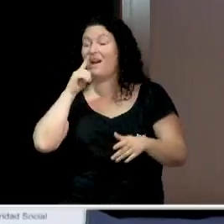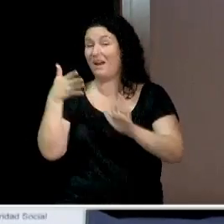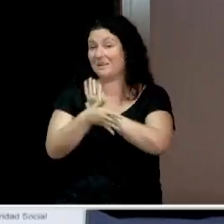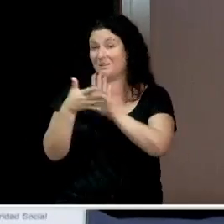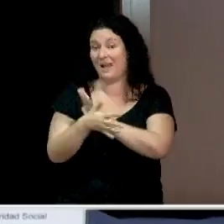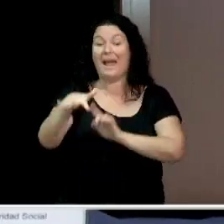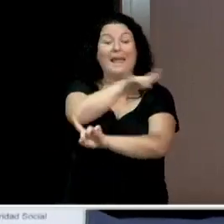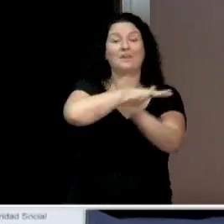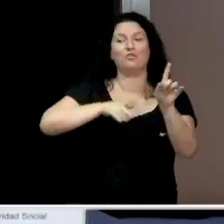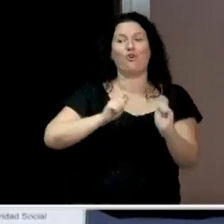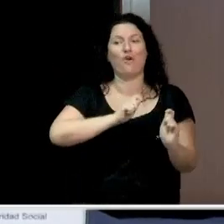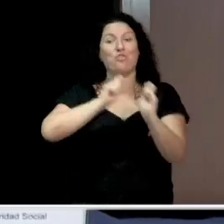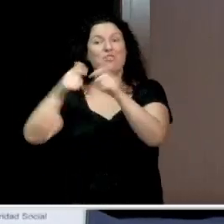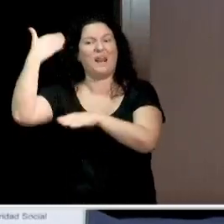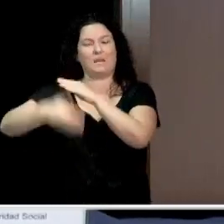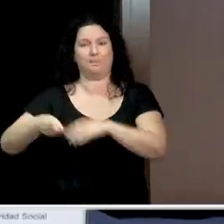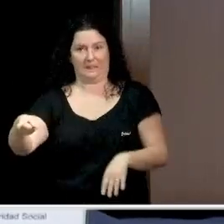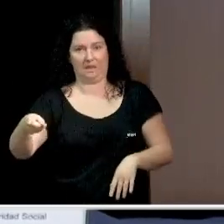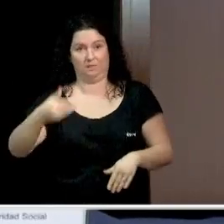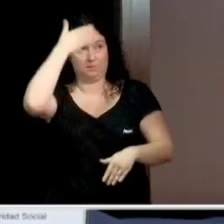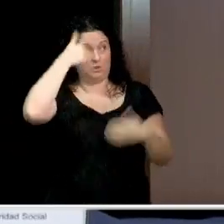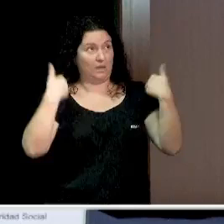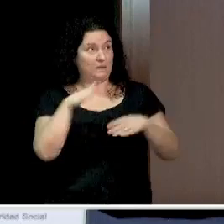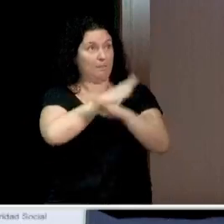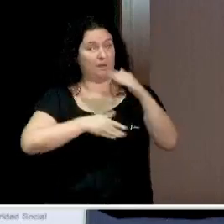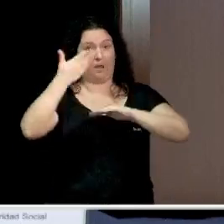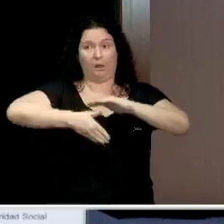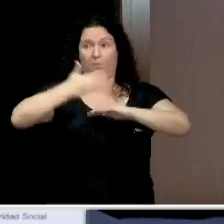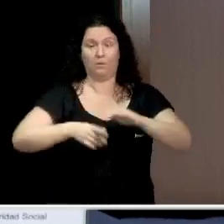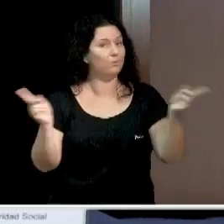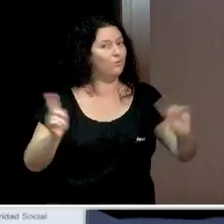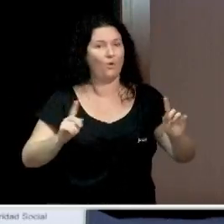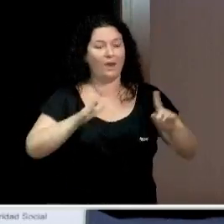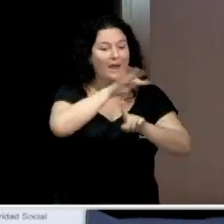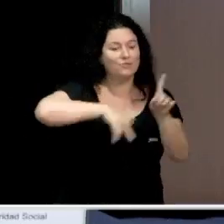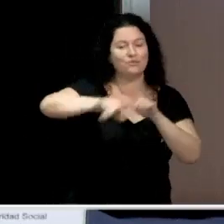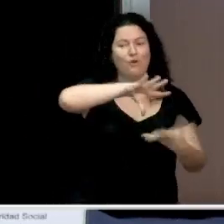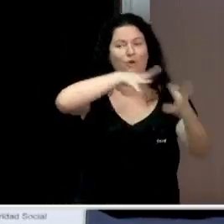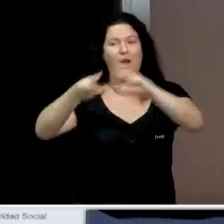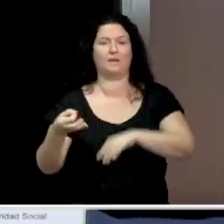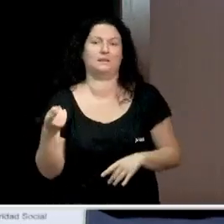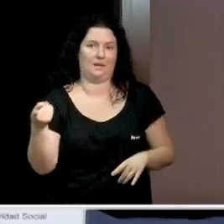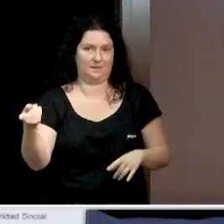es el entorno el que limita. Y es precisamente el entorno el que necesita un cambio radical